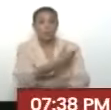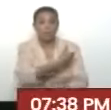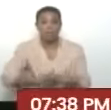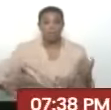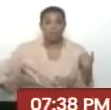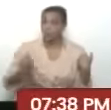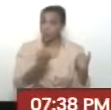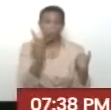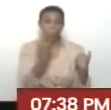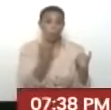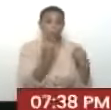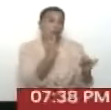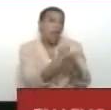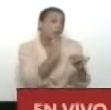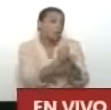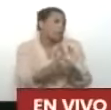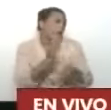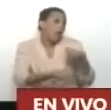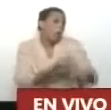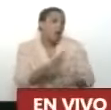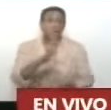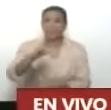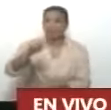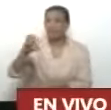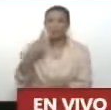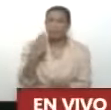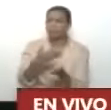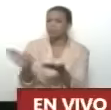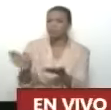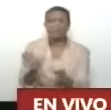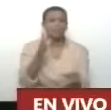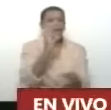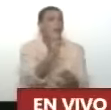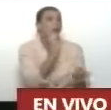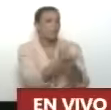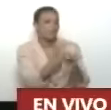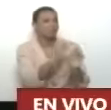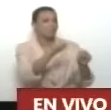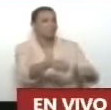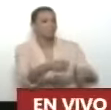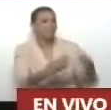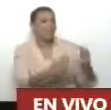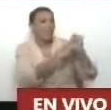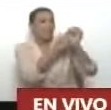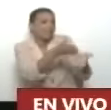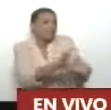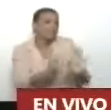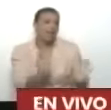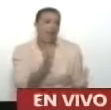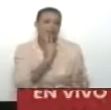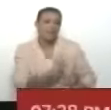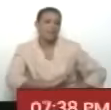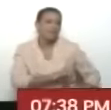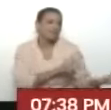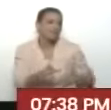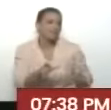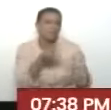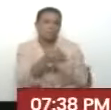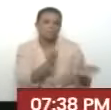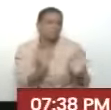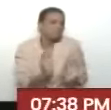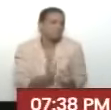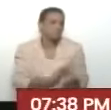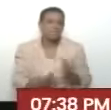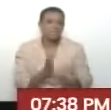haga el CNE, que las haga Wikipedia. Las elecciones presidenciales que las haga Wikipedia, pues. Listo, chévere,